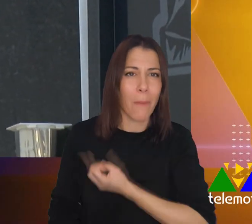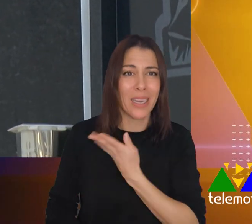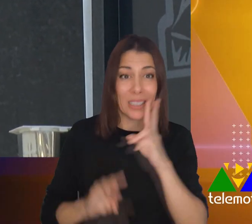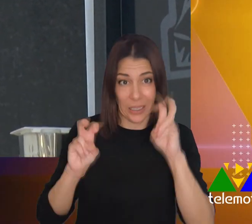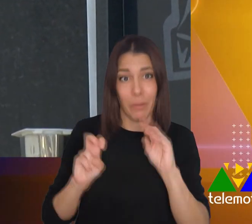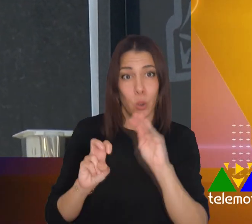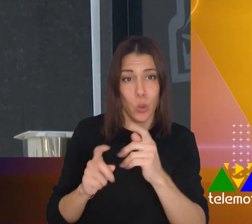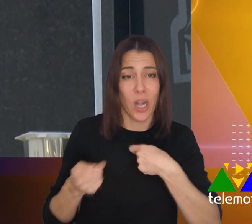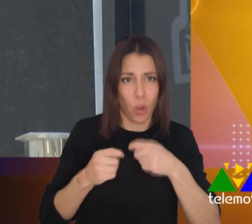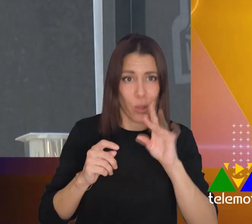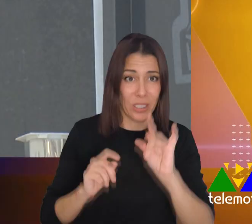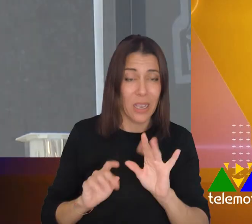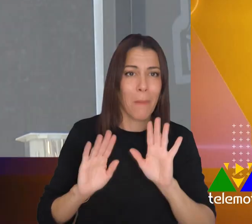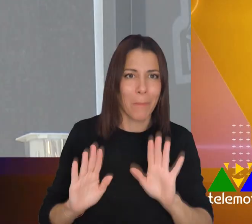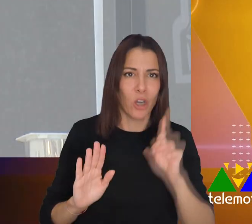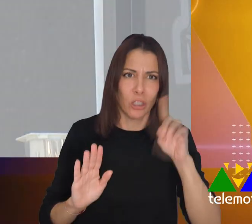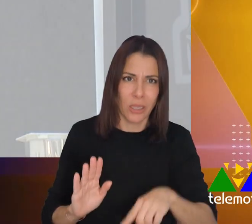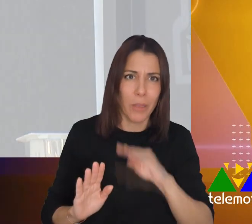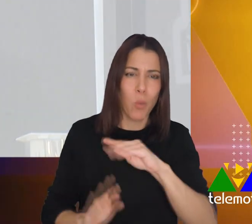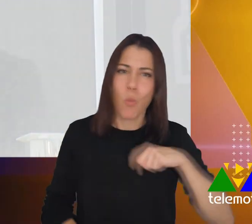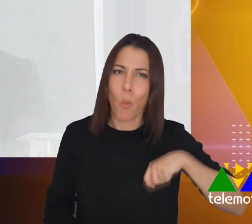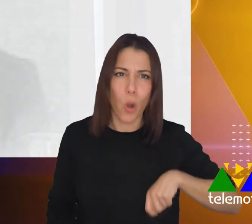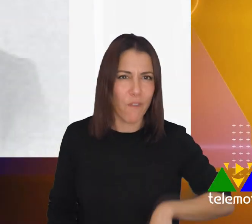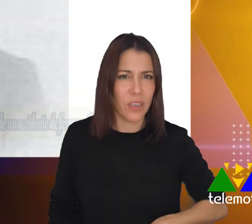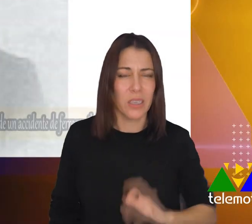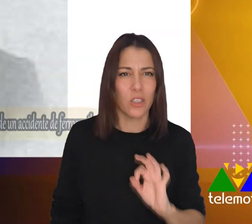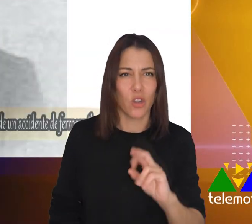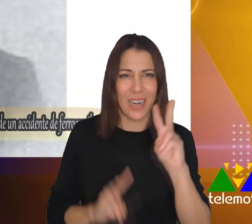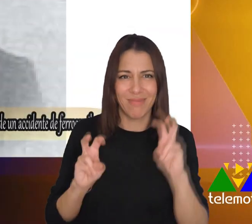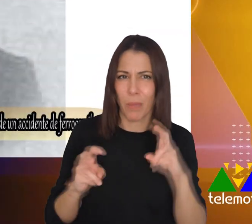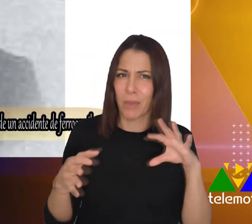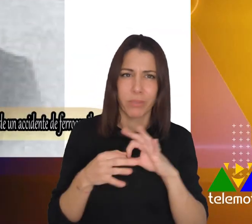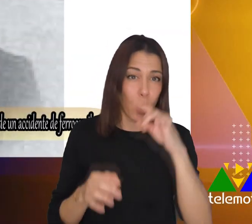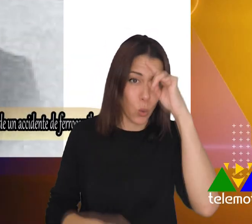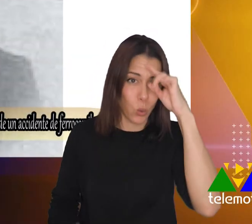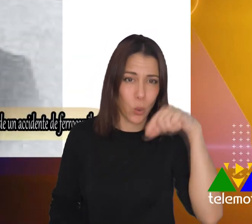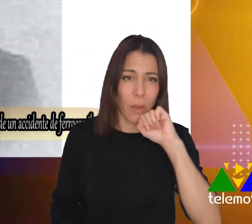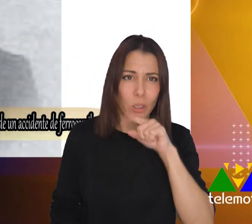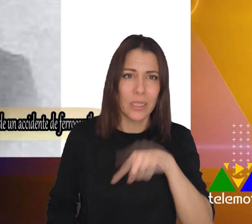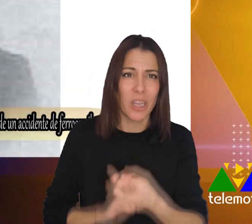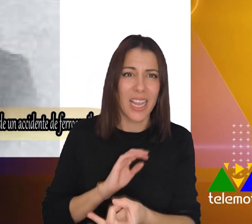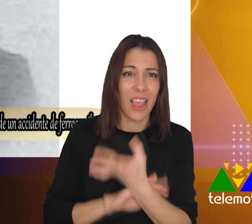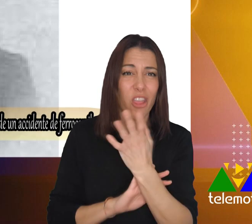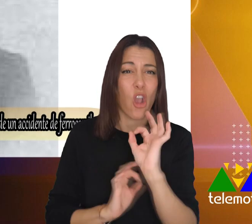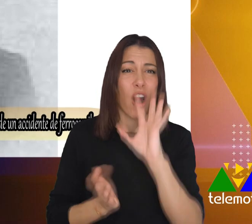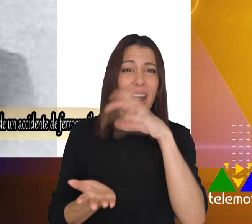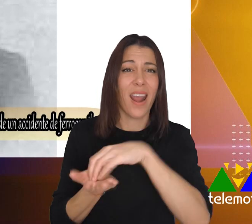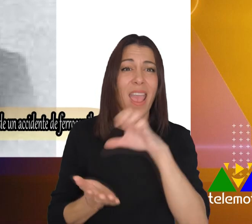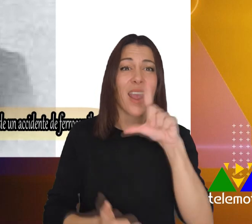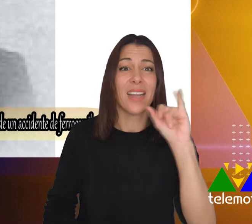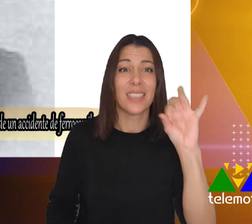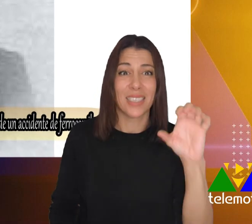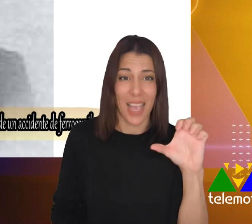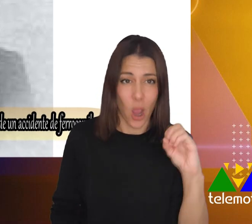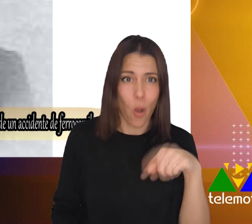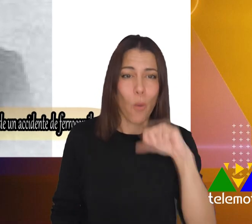de negocio y tal, de su profesión, había estado volcado con el tema de la cultura en Motril, la creación del liceo motrileño, el